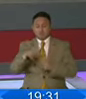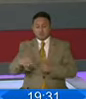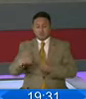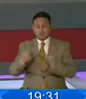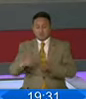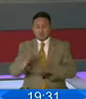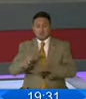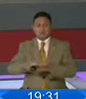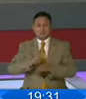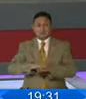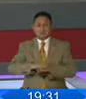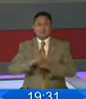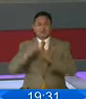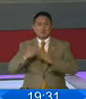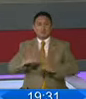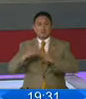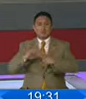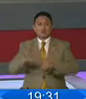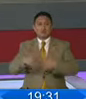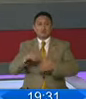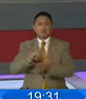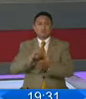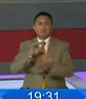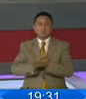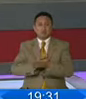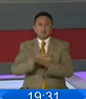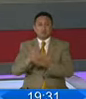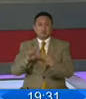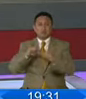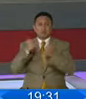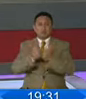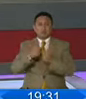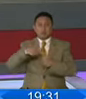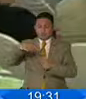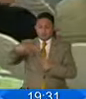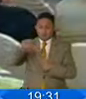mucho que ver en el mecanismo que se aplica para la designación de escaños.